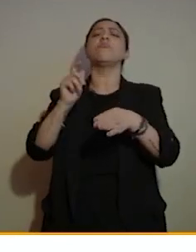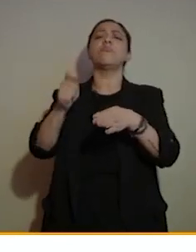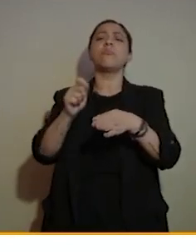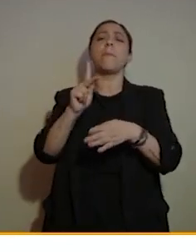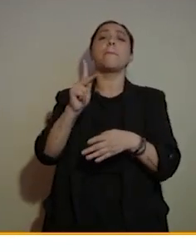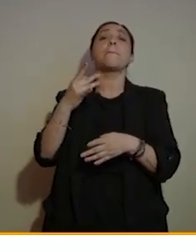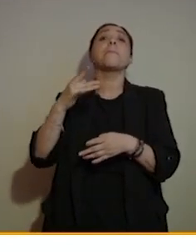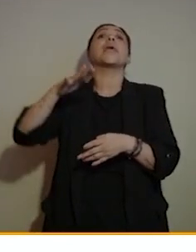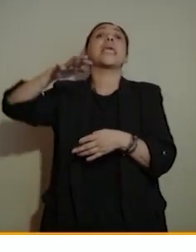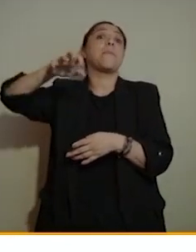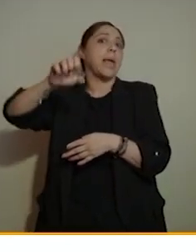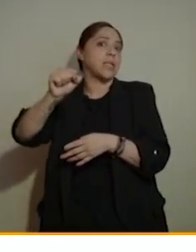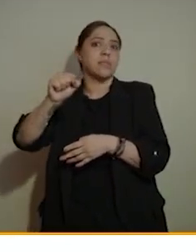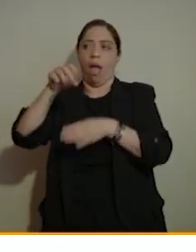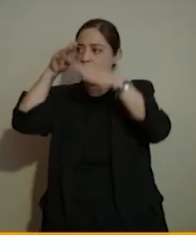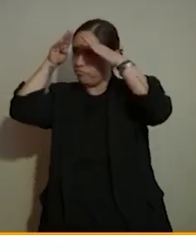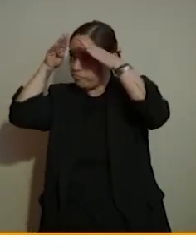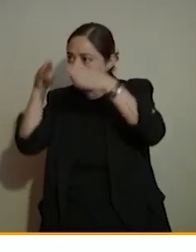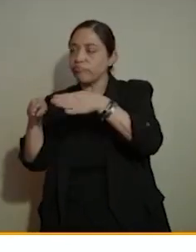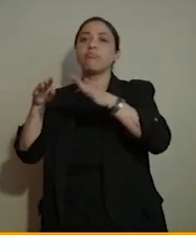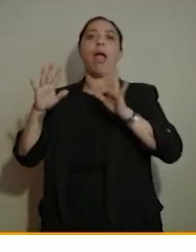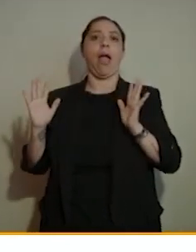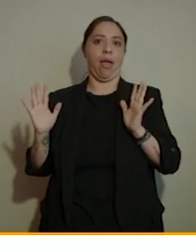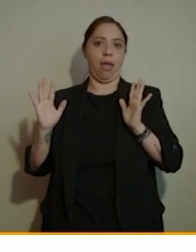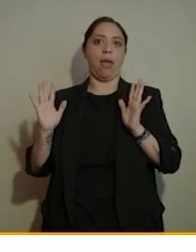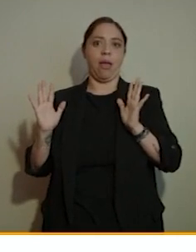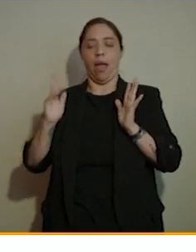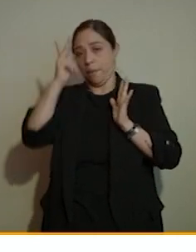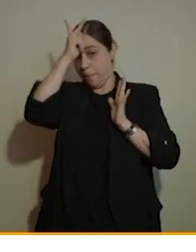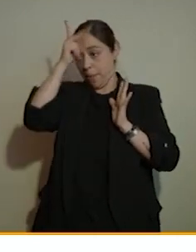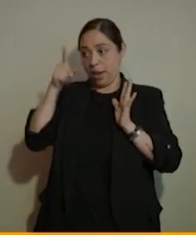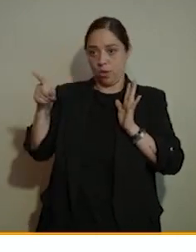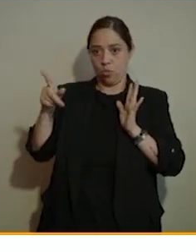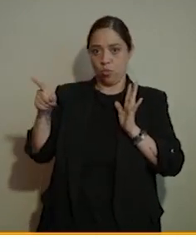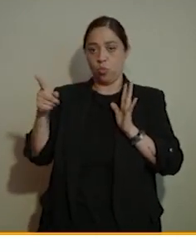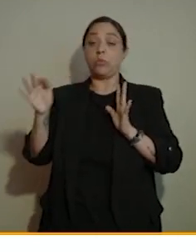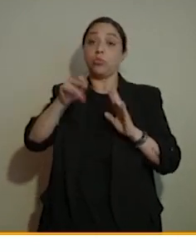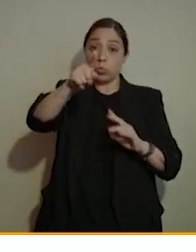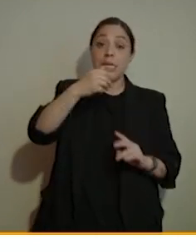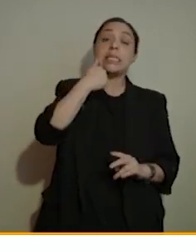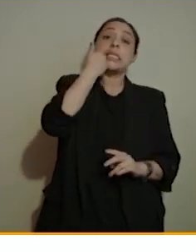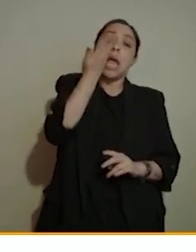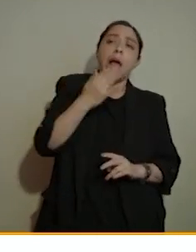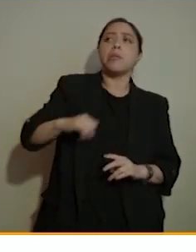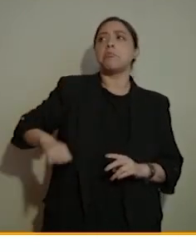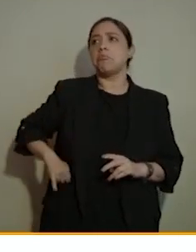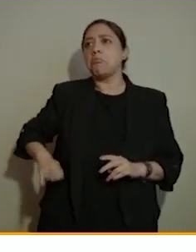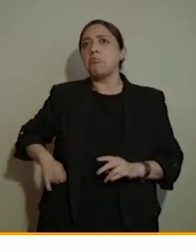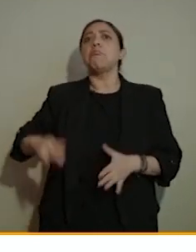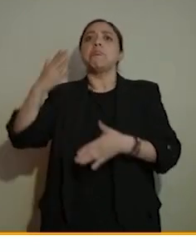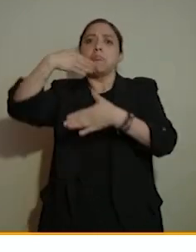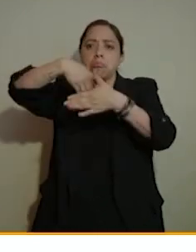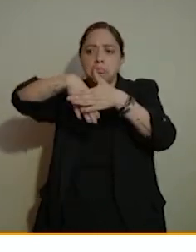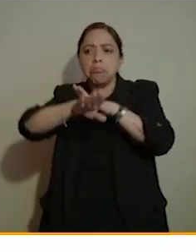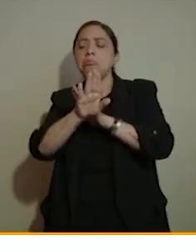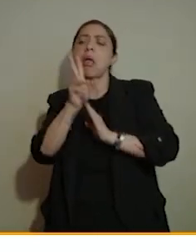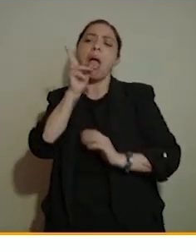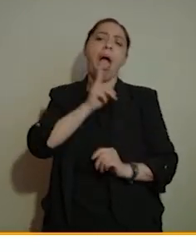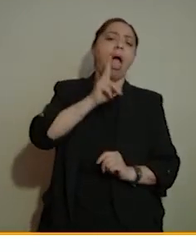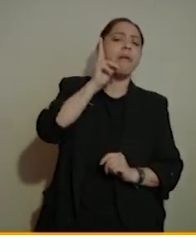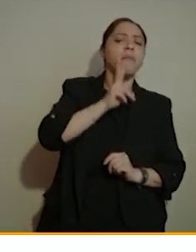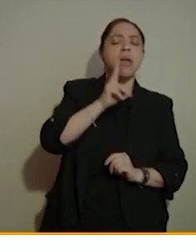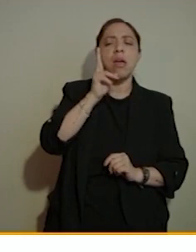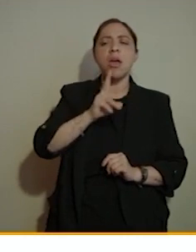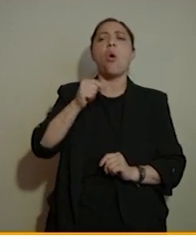pymes. Entonces, si ustedes tienen interés en entrarle en la materia, o quizás si ya le